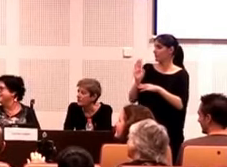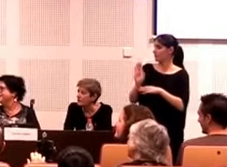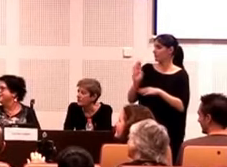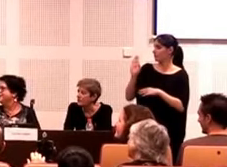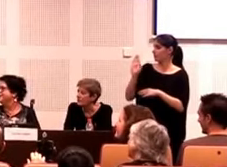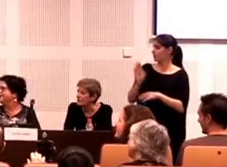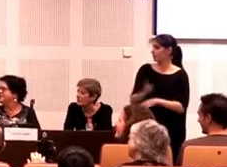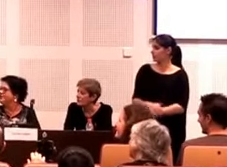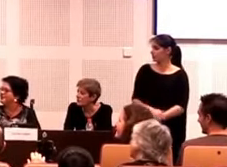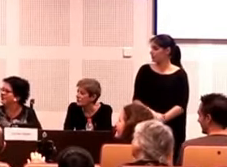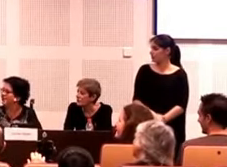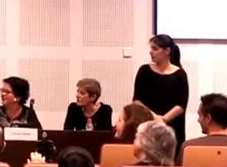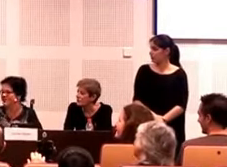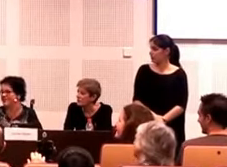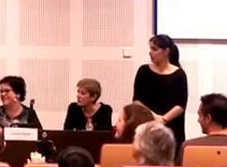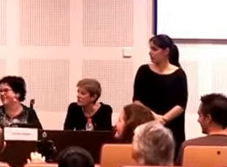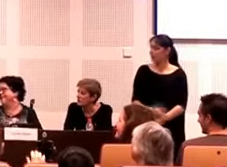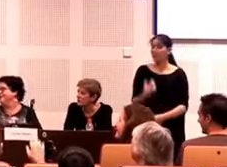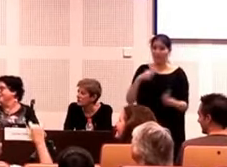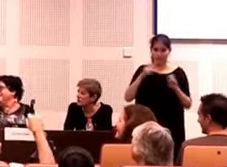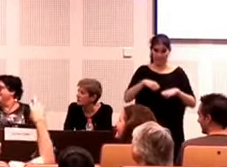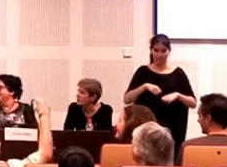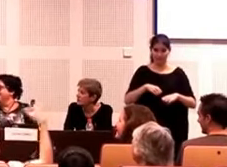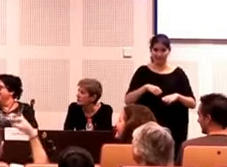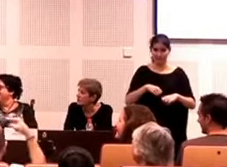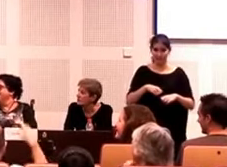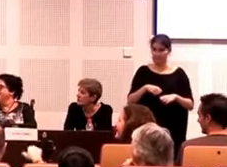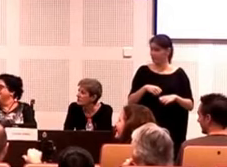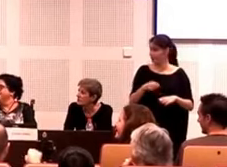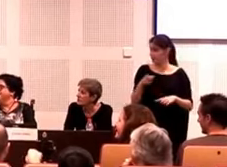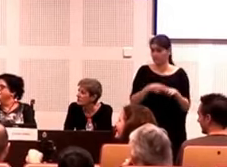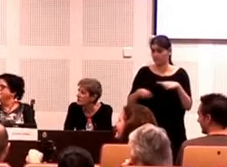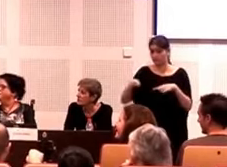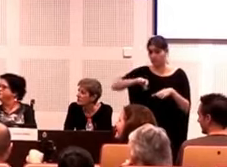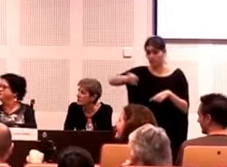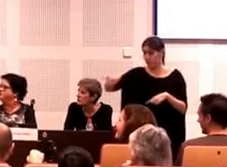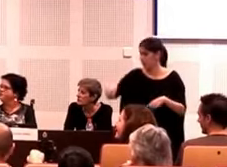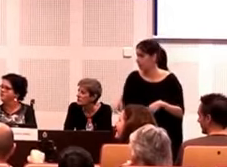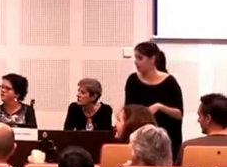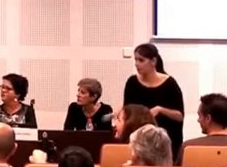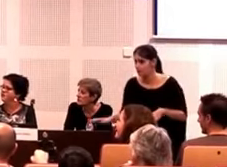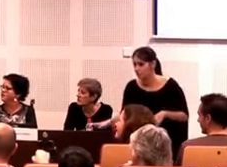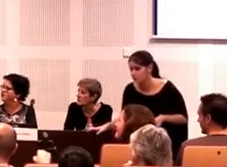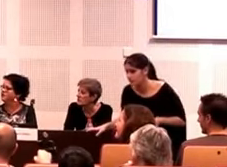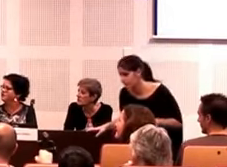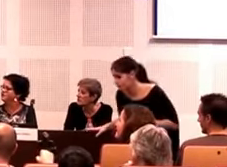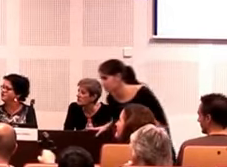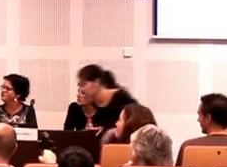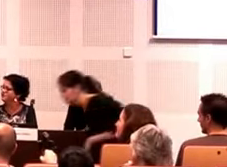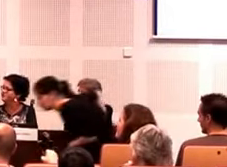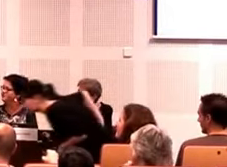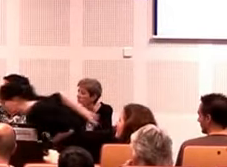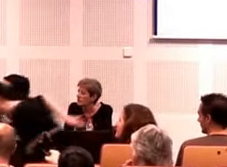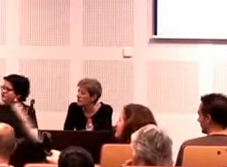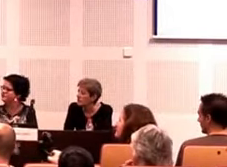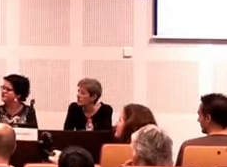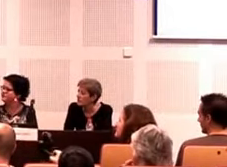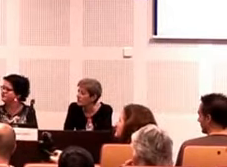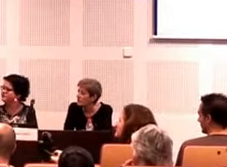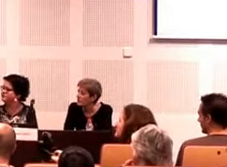Es que eso es lo que... Ah, no, también. Vale. Buenas tardes. ¿Se me escucha? Vale, estupendo. Bueno,